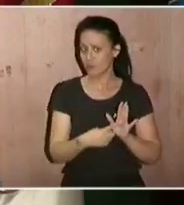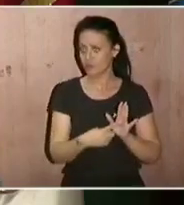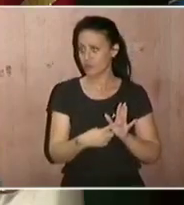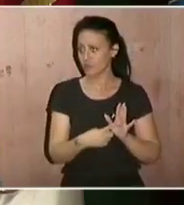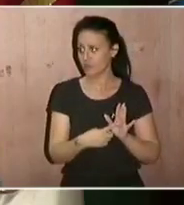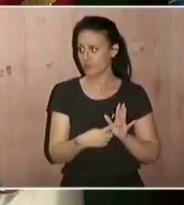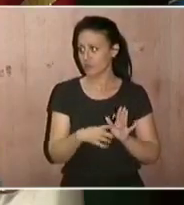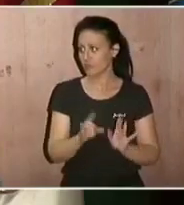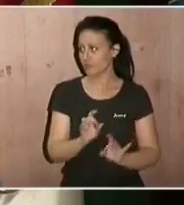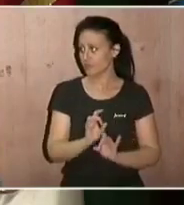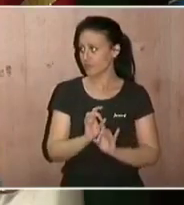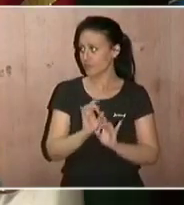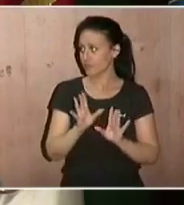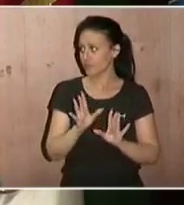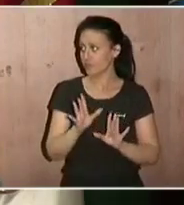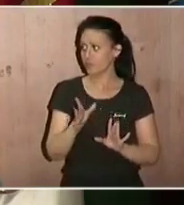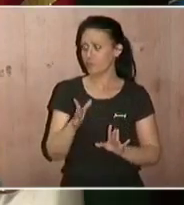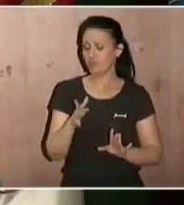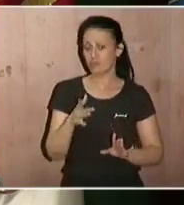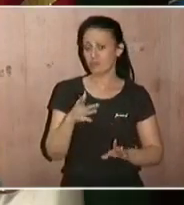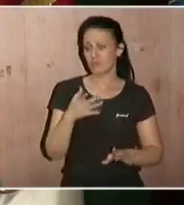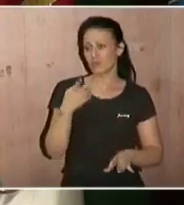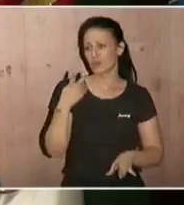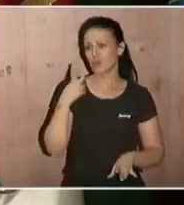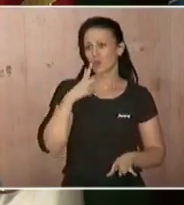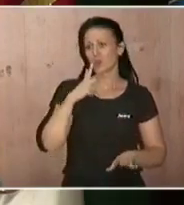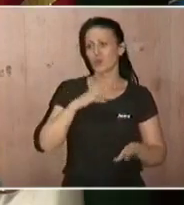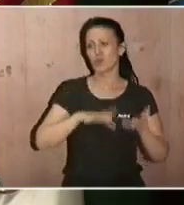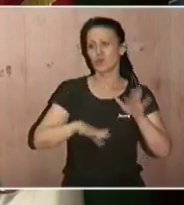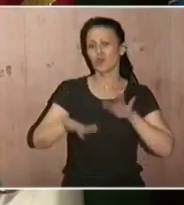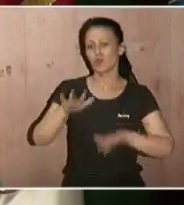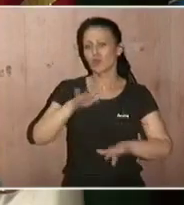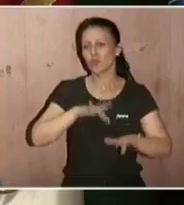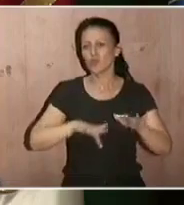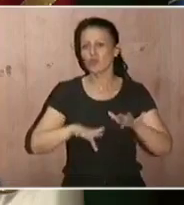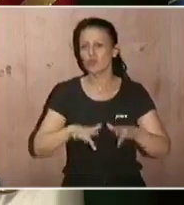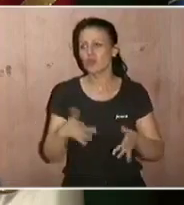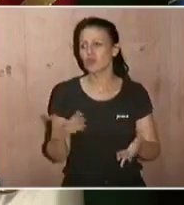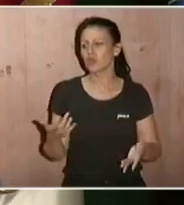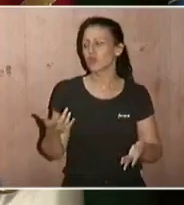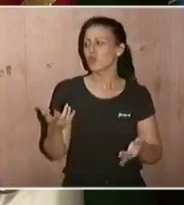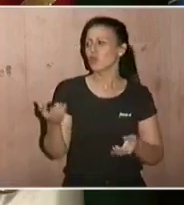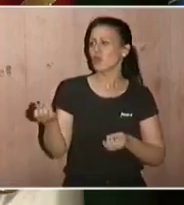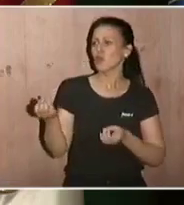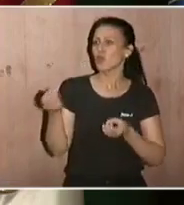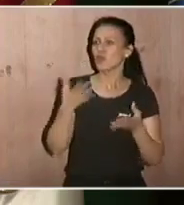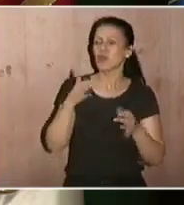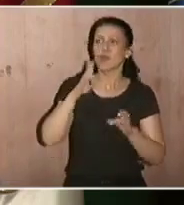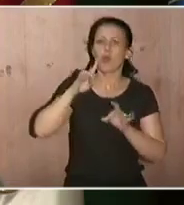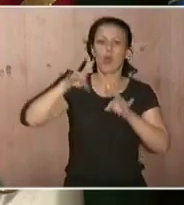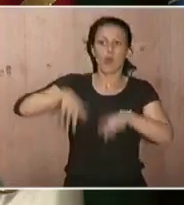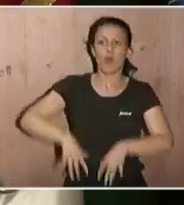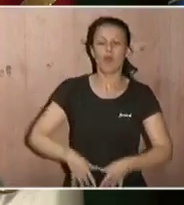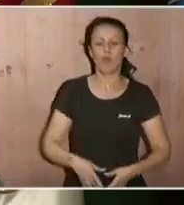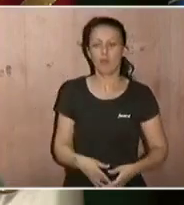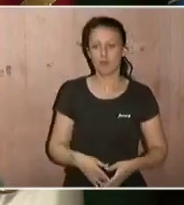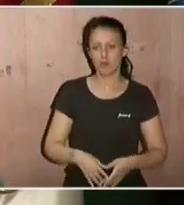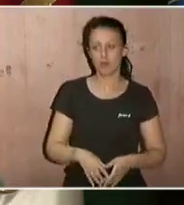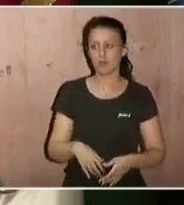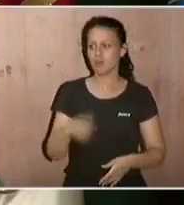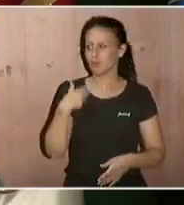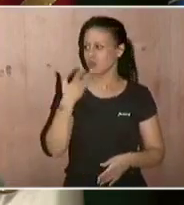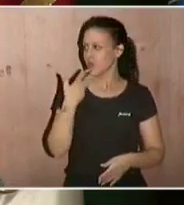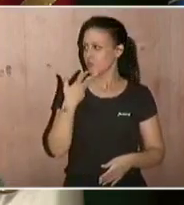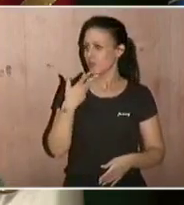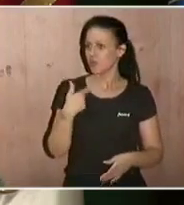con claridad, los falsos profetas, los dictadorzuelos, incluso los iluminados. Yo tuve la suerte de topar con los